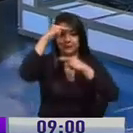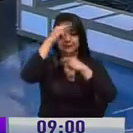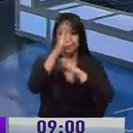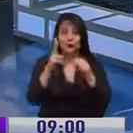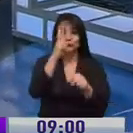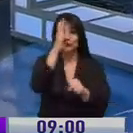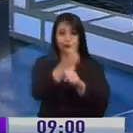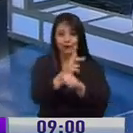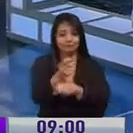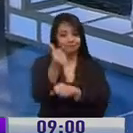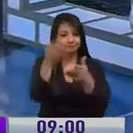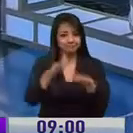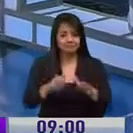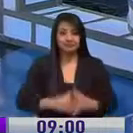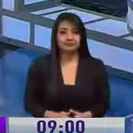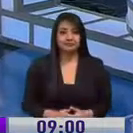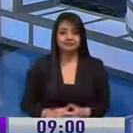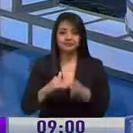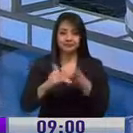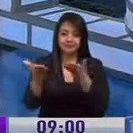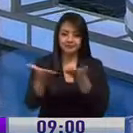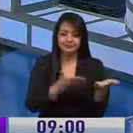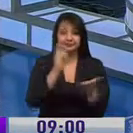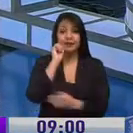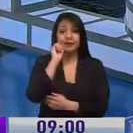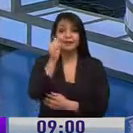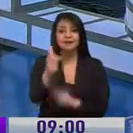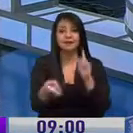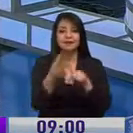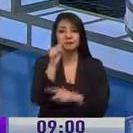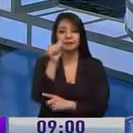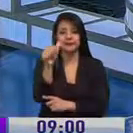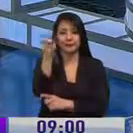noticias ha terminado. Así que invitarles para que mañana estemos juntos en Martes en Digerida.